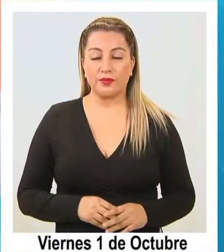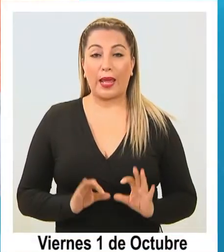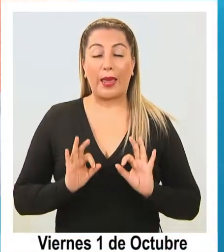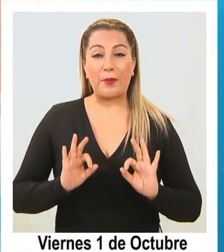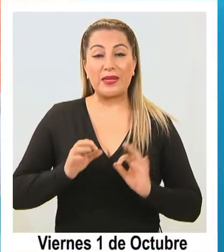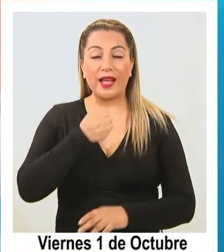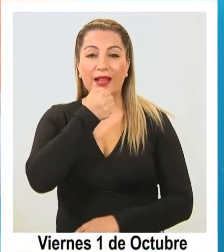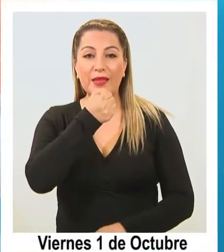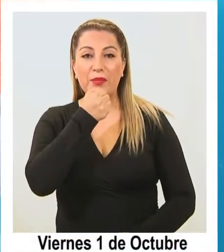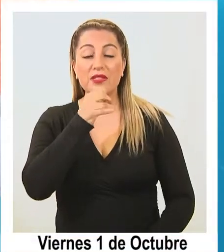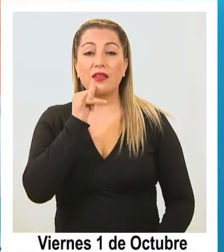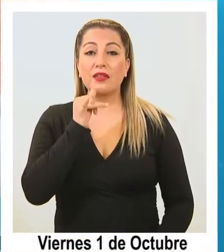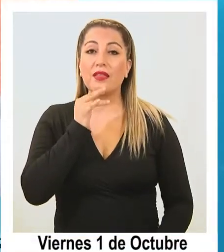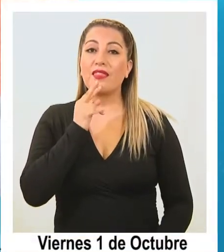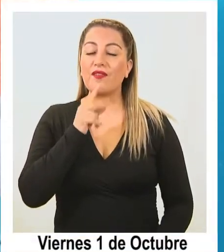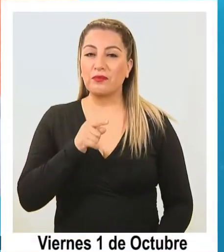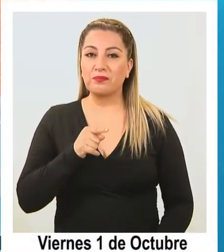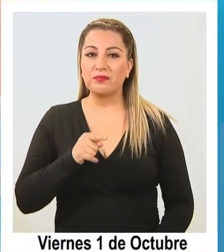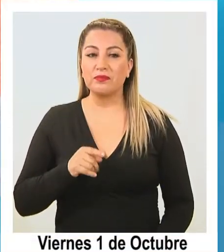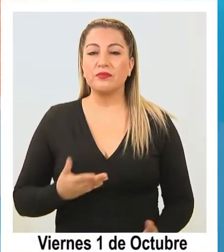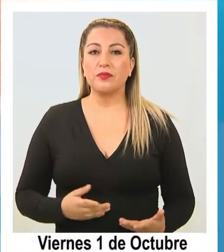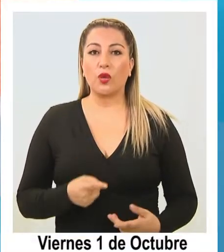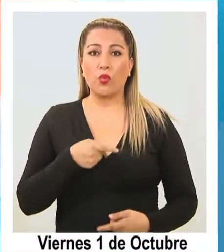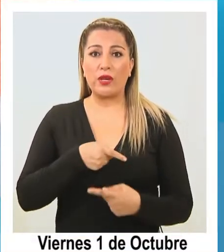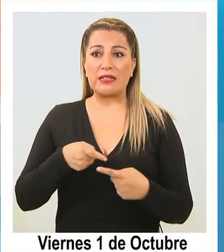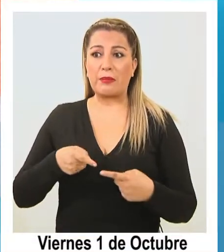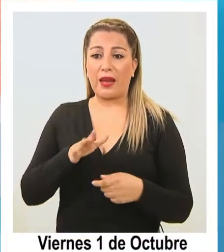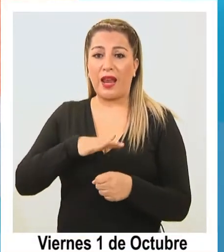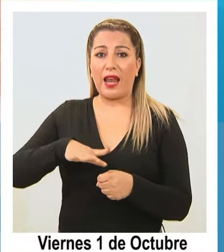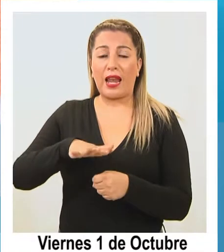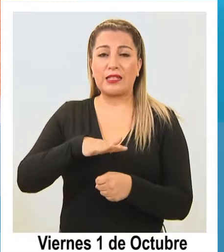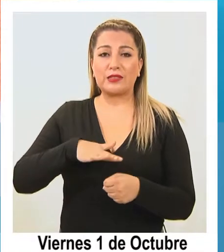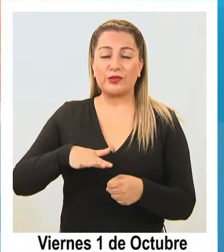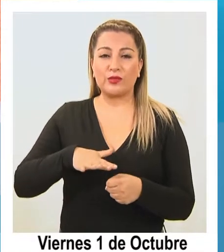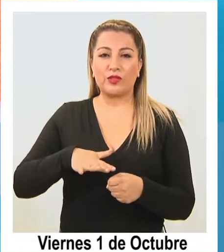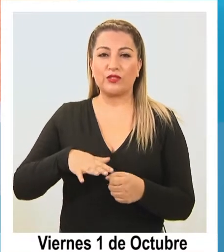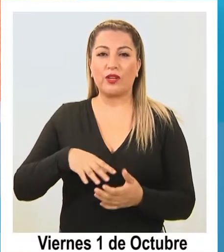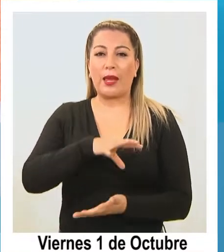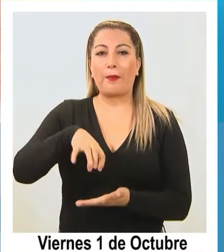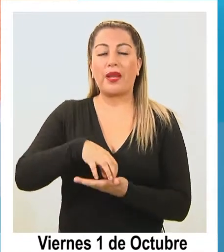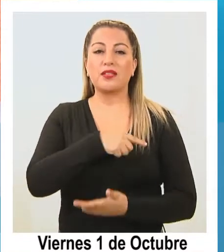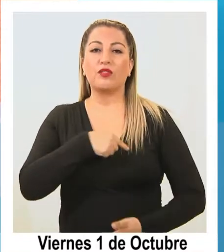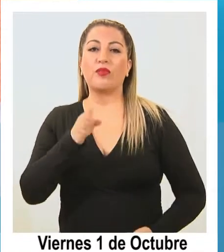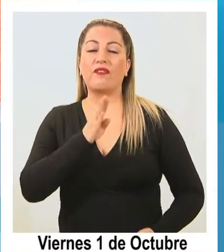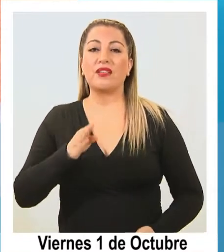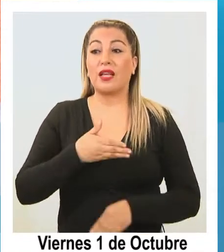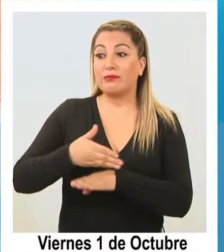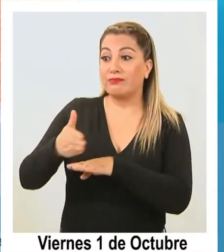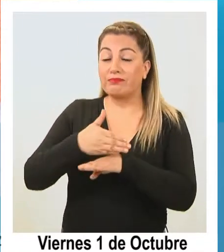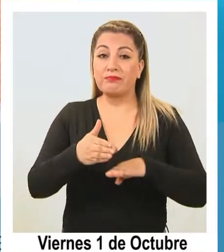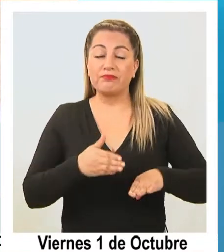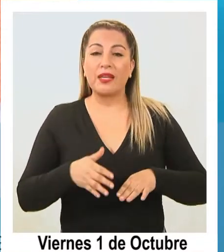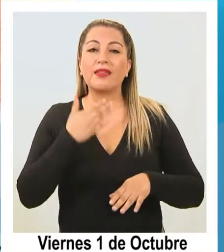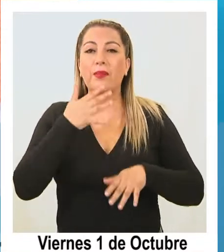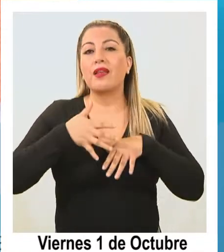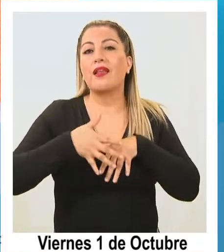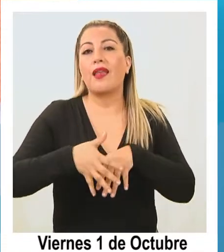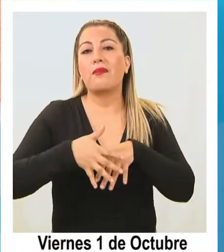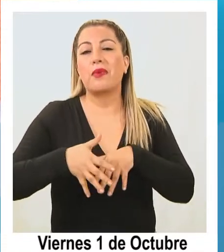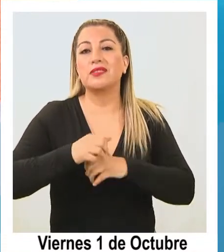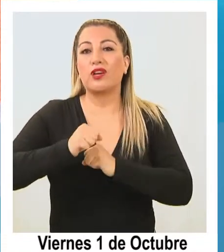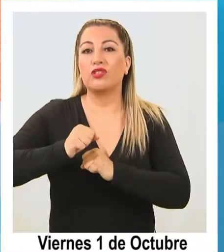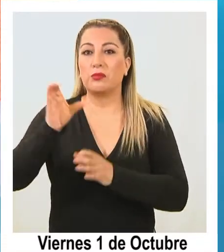Especial de prensa en Iquique Televisión, a una semana de los hechos vividos en Plaza Brasil, el desalojo de Plaza Brasil y la marcha